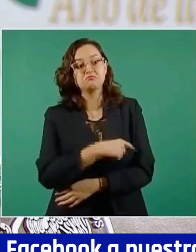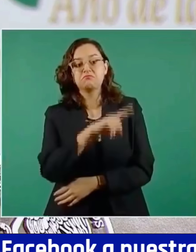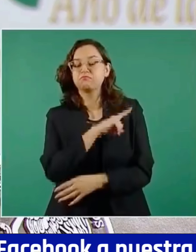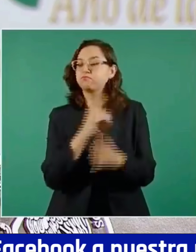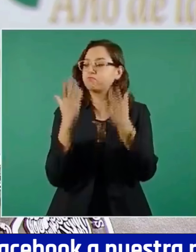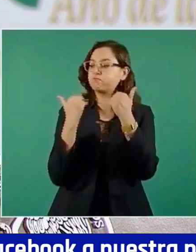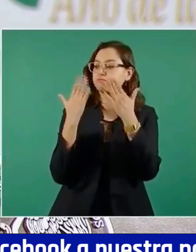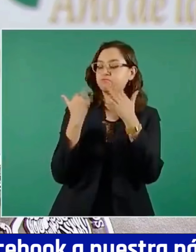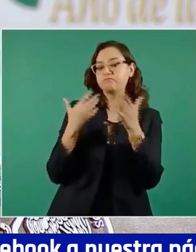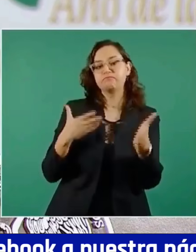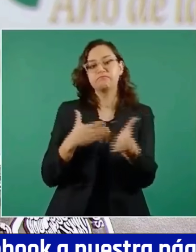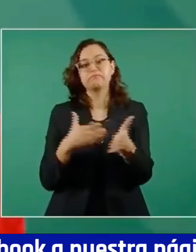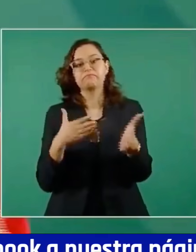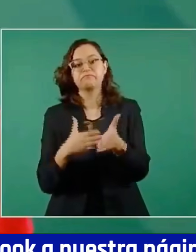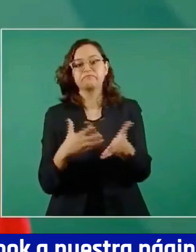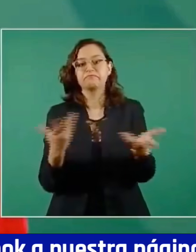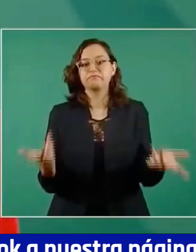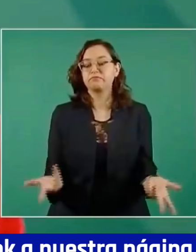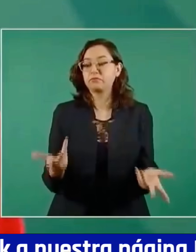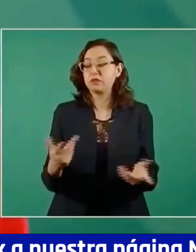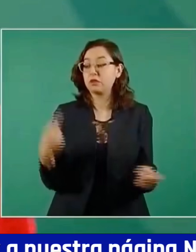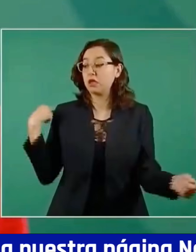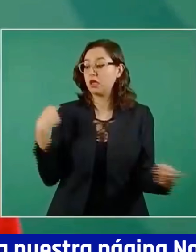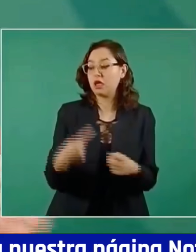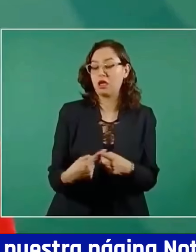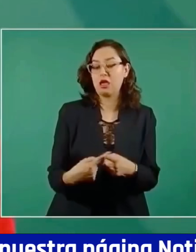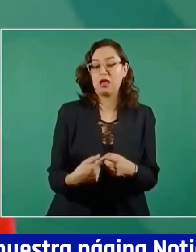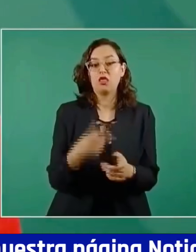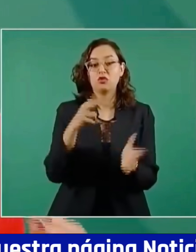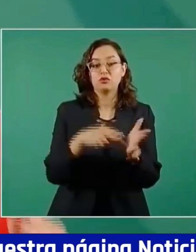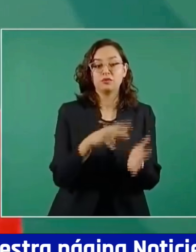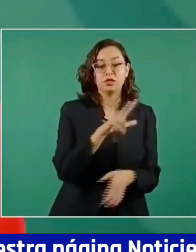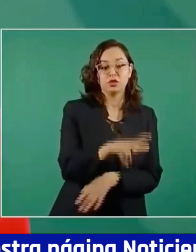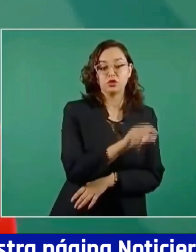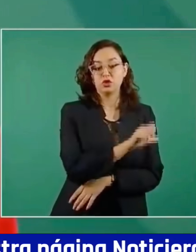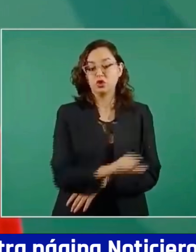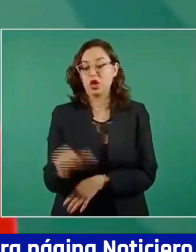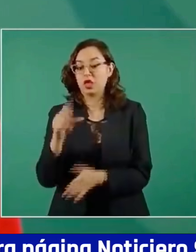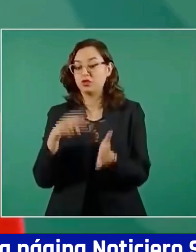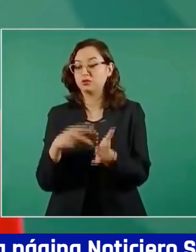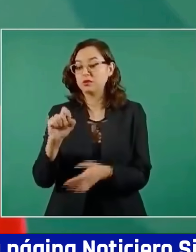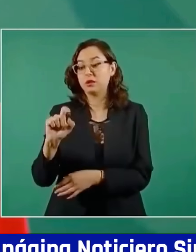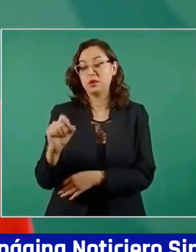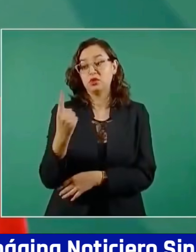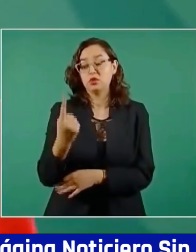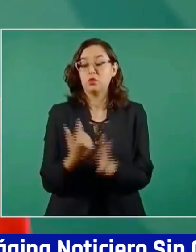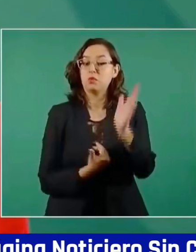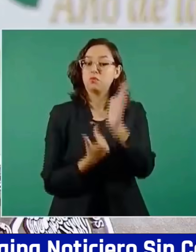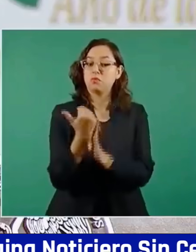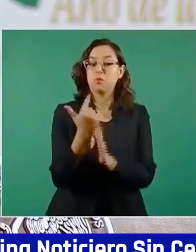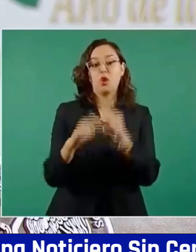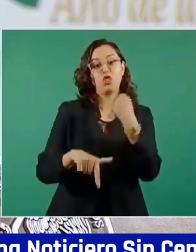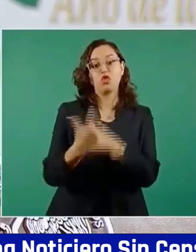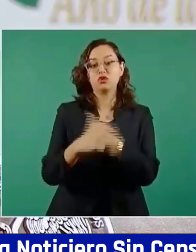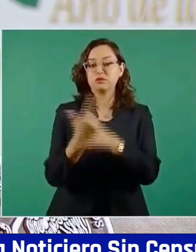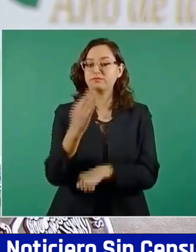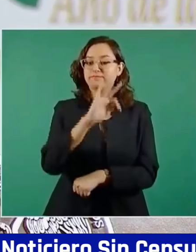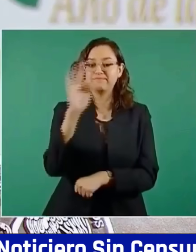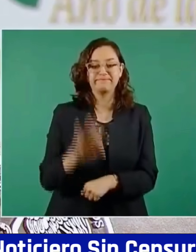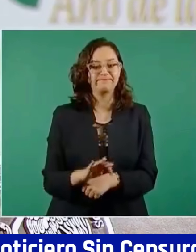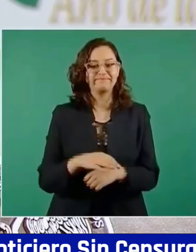esa situación había aumentado 12% entre 2018 y 2020. Todo eso no es verdad.